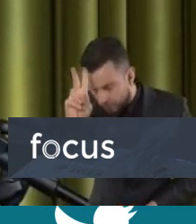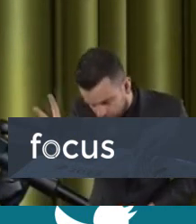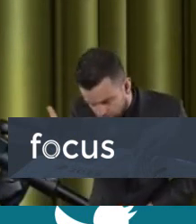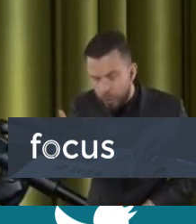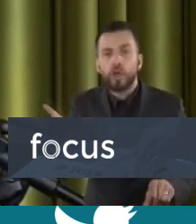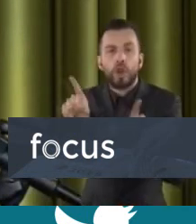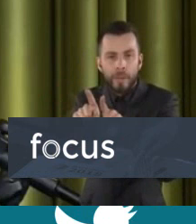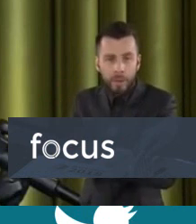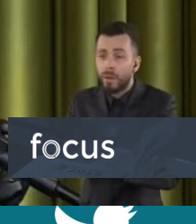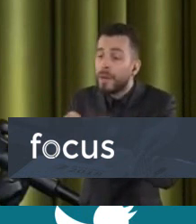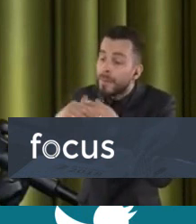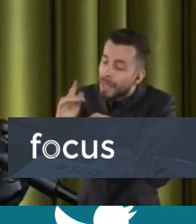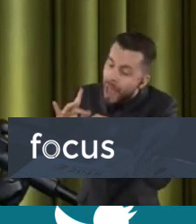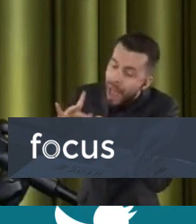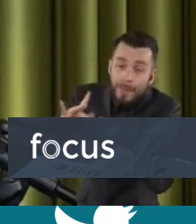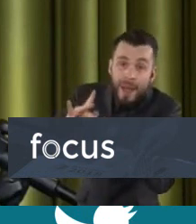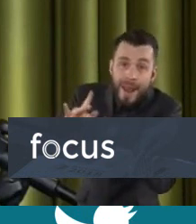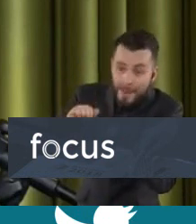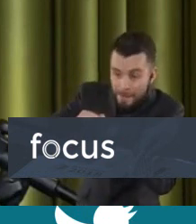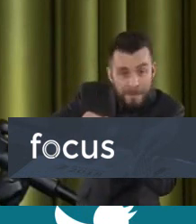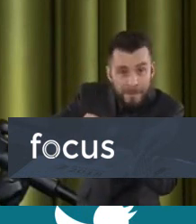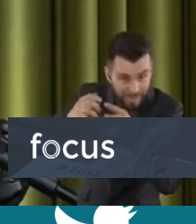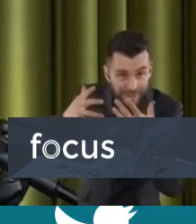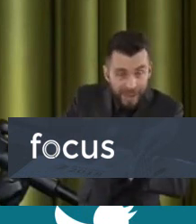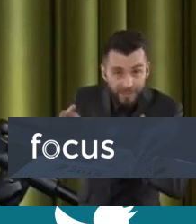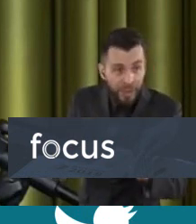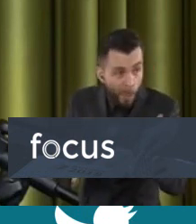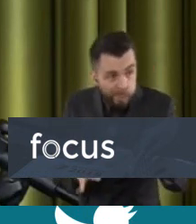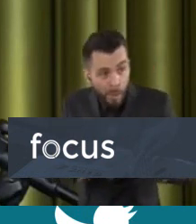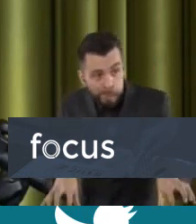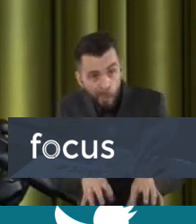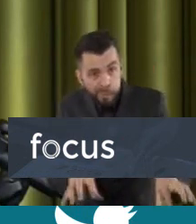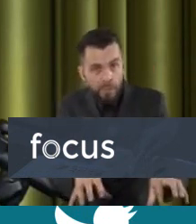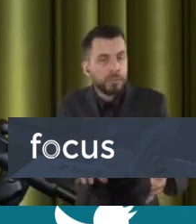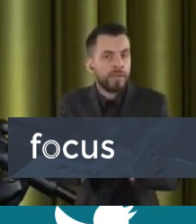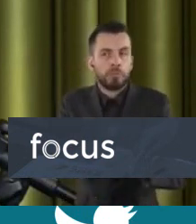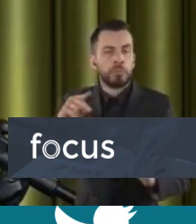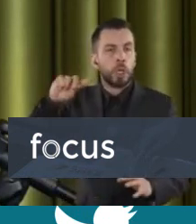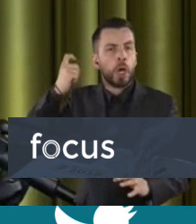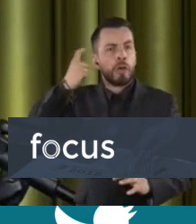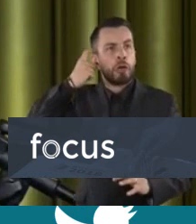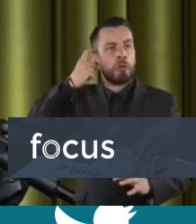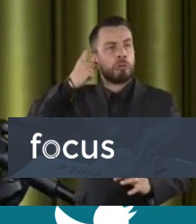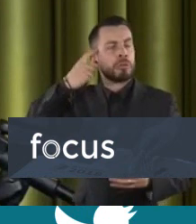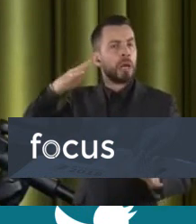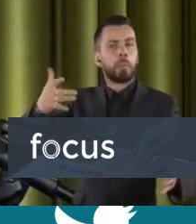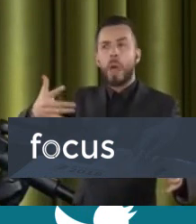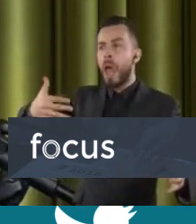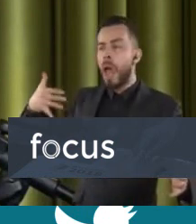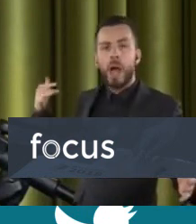eso, ya el gobierno pasaría a la historia. Porque ahí están todos los